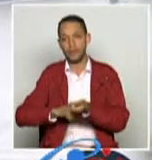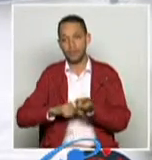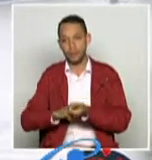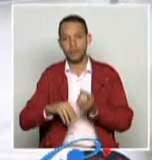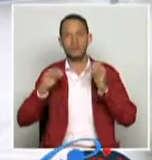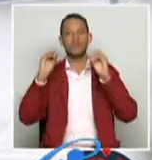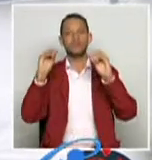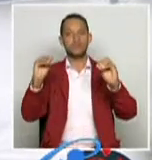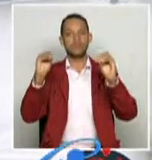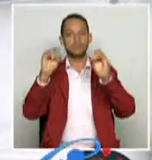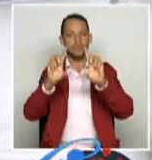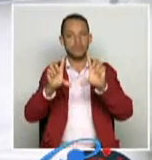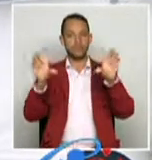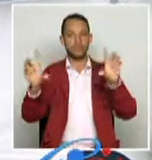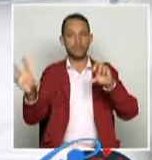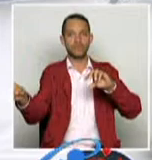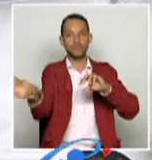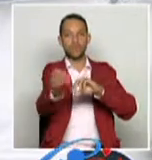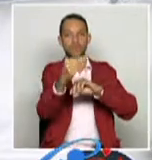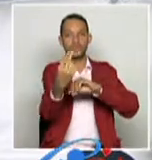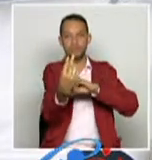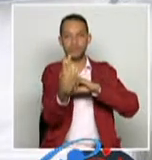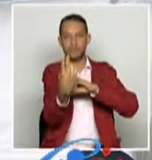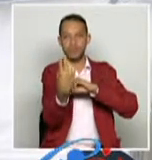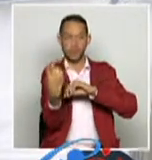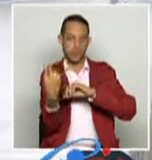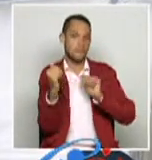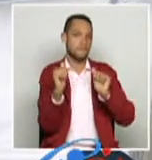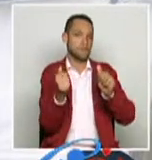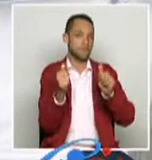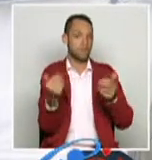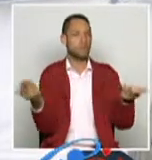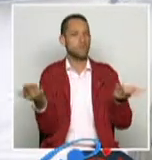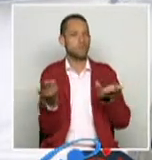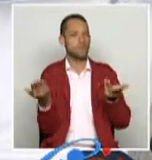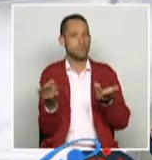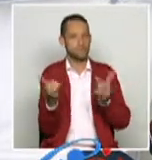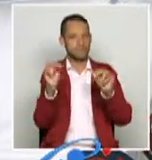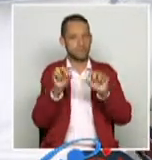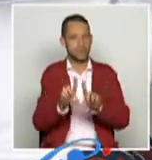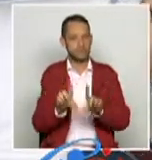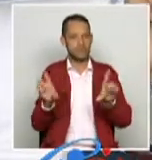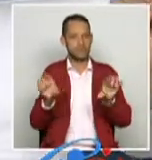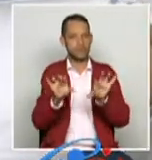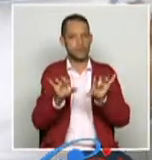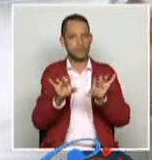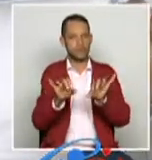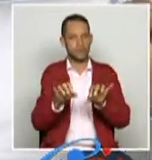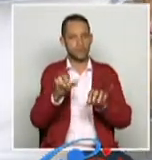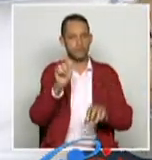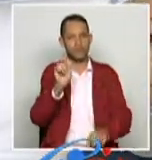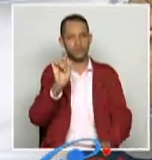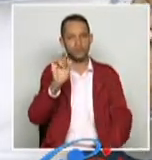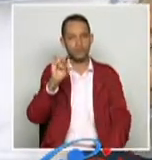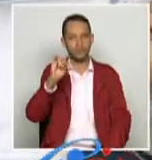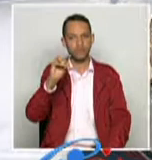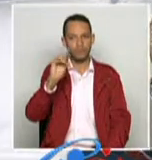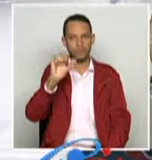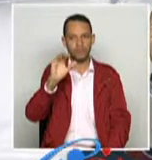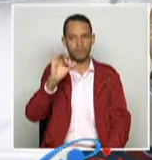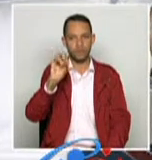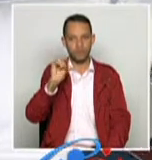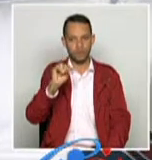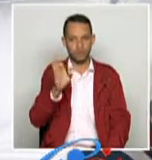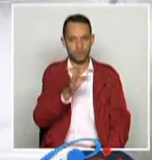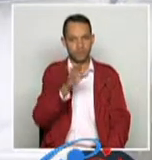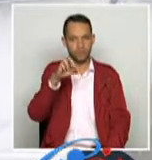es una información que va a ser bien importante para todos ustedes. De alguna manera pueden buscar Fundación Pequeño Corazón y allí